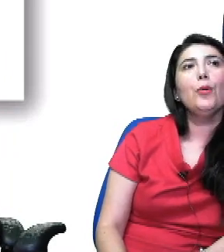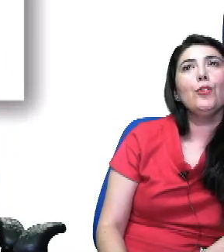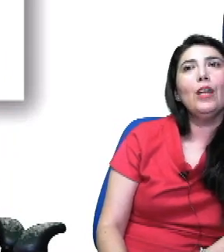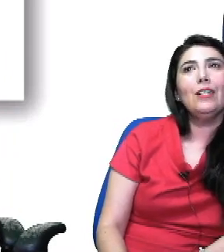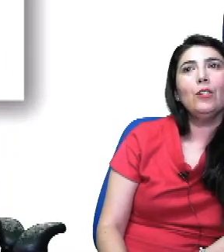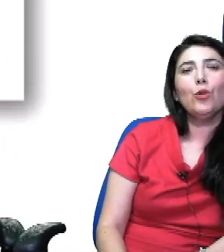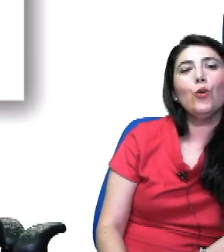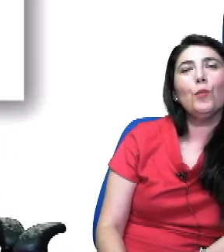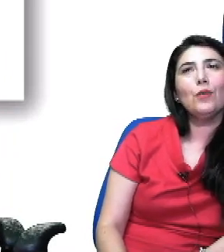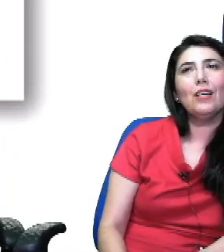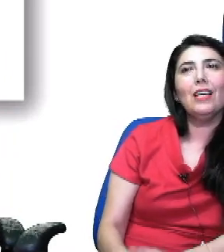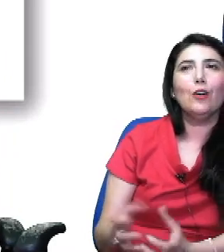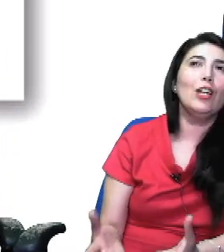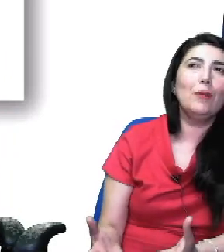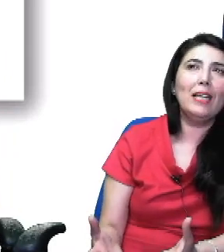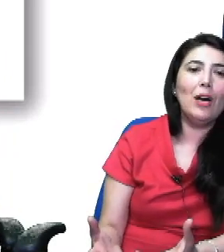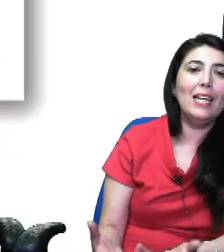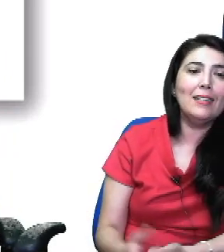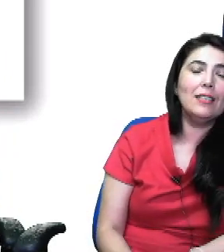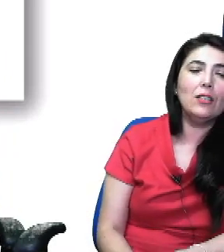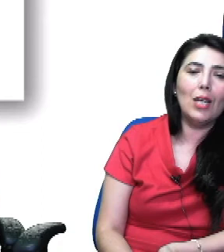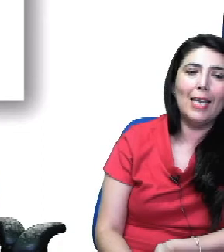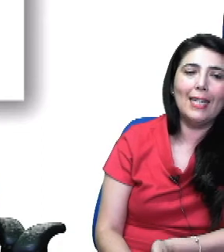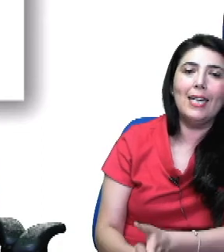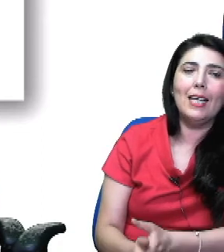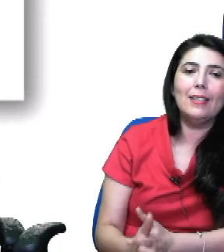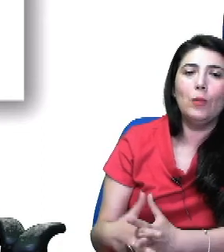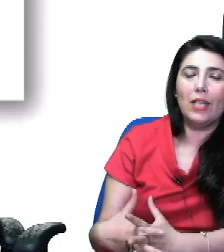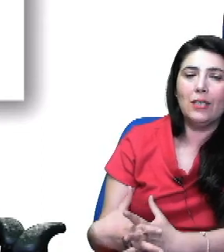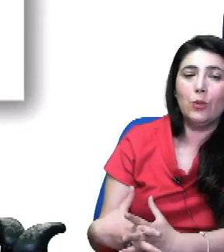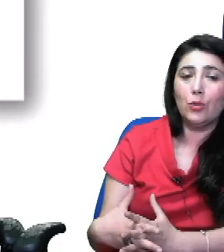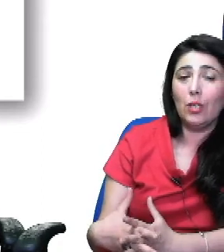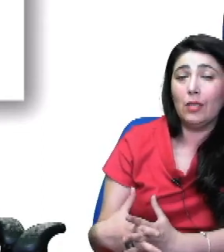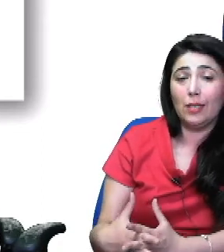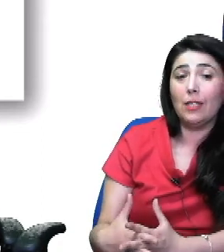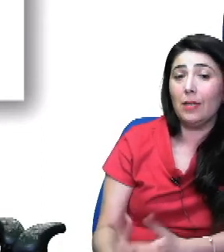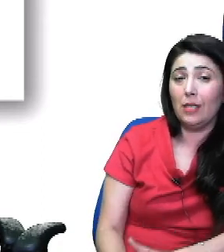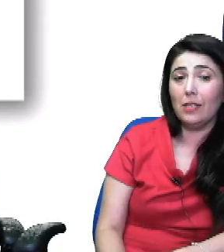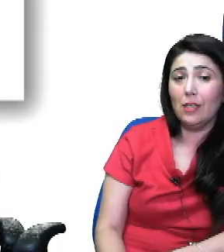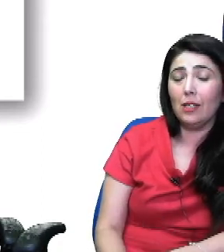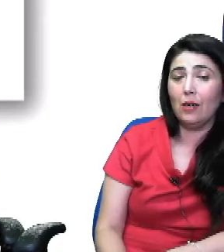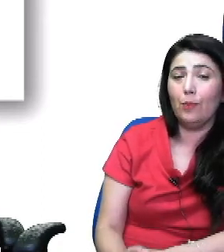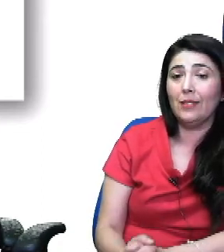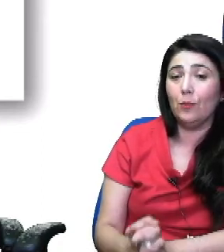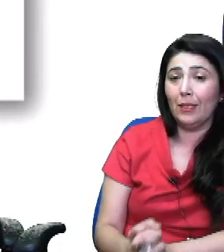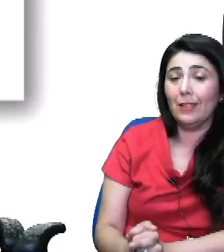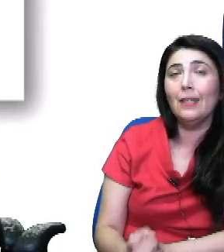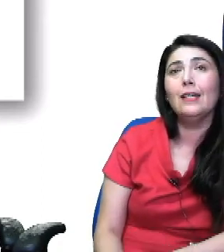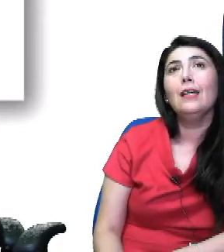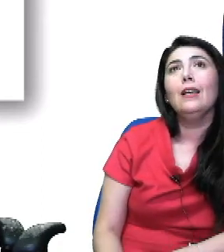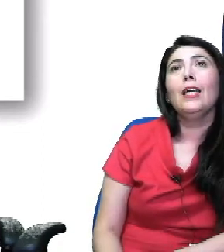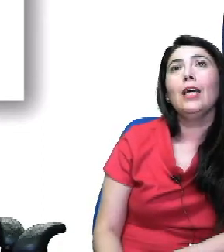Bueno, por otro lado, otro documento que les invitamos a leer, ¿cierto? Y es la Guía Técnica de Salud Mental en Situaciones de Desastres y Emergencias de